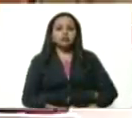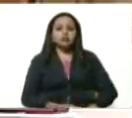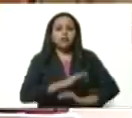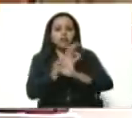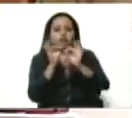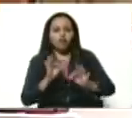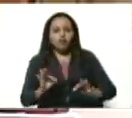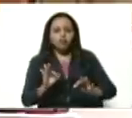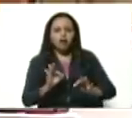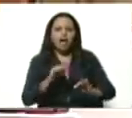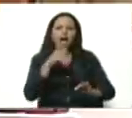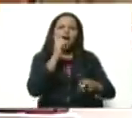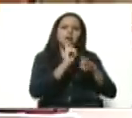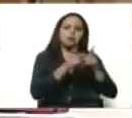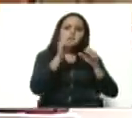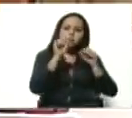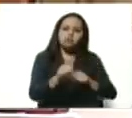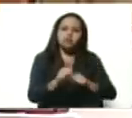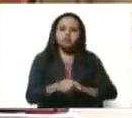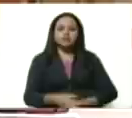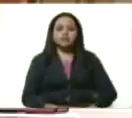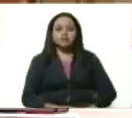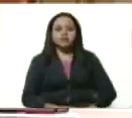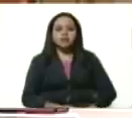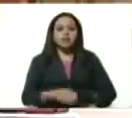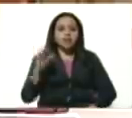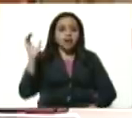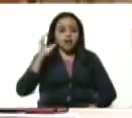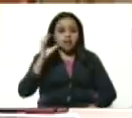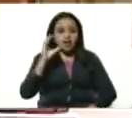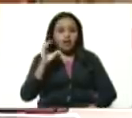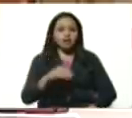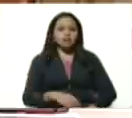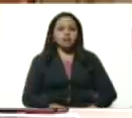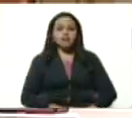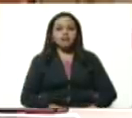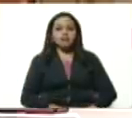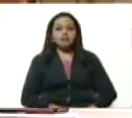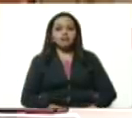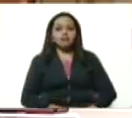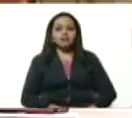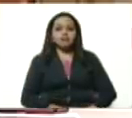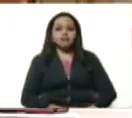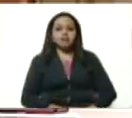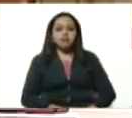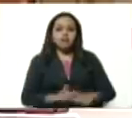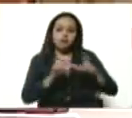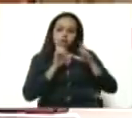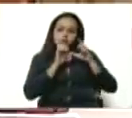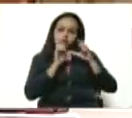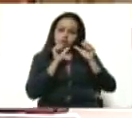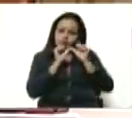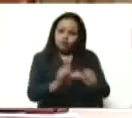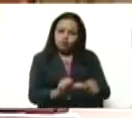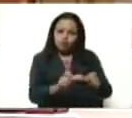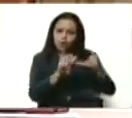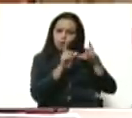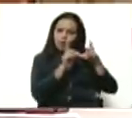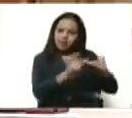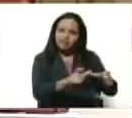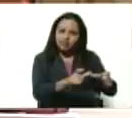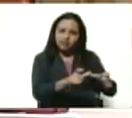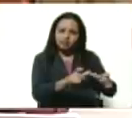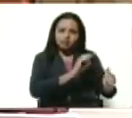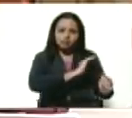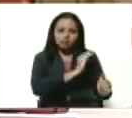parcial en el caso del distrito capital entran y permanecen en régimen de cuarentena